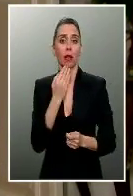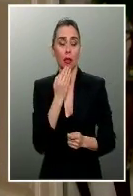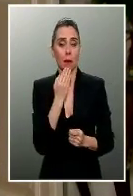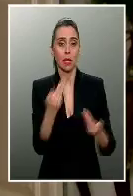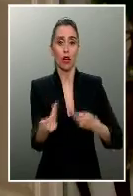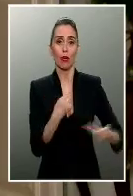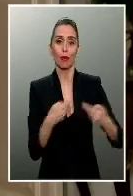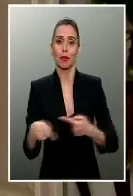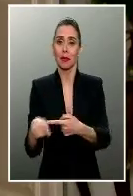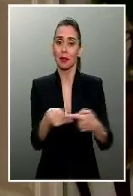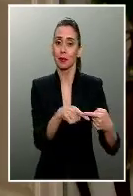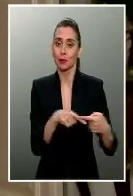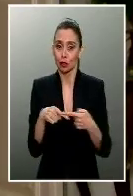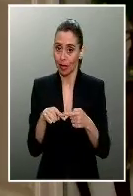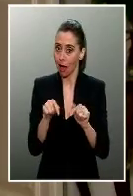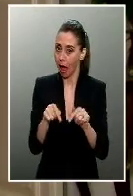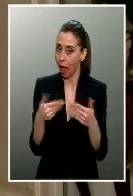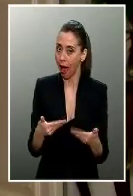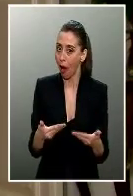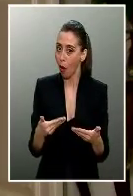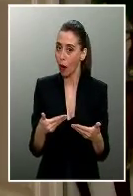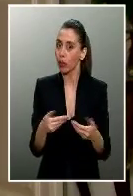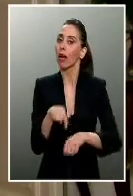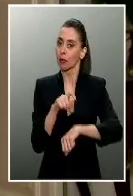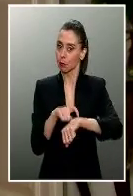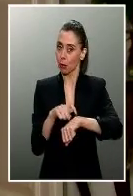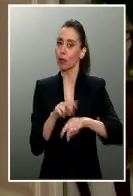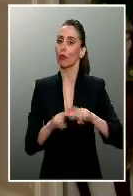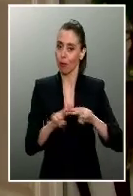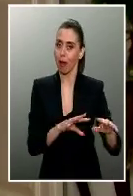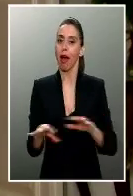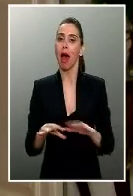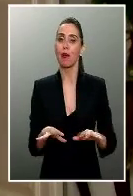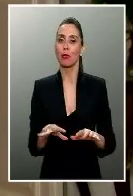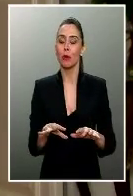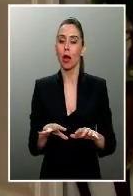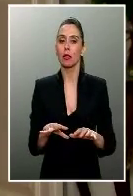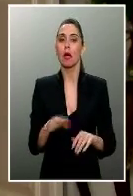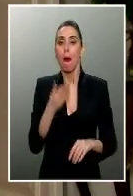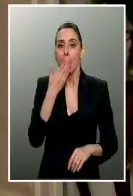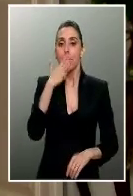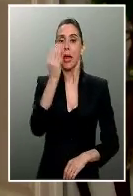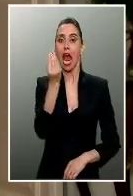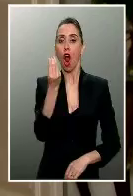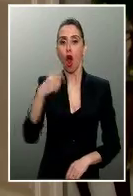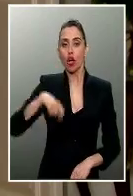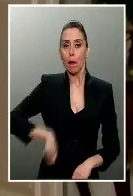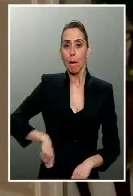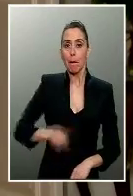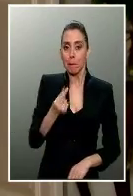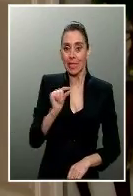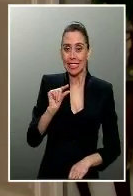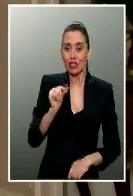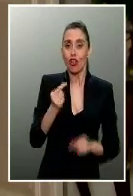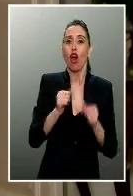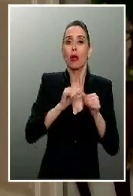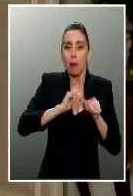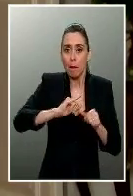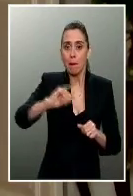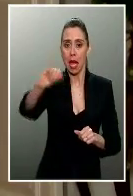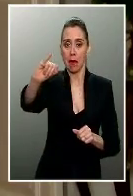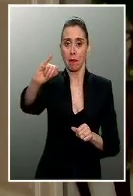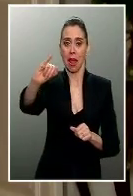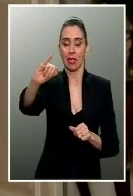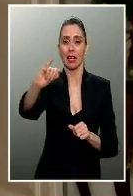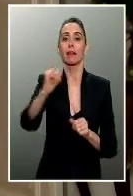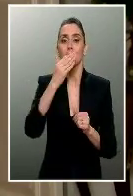las demandas de la sociedad ahora ha llegado el momento de actuar mejorar las pensiones de manera permanente aumentando su